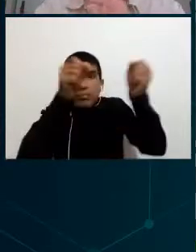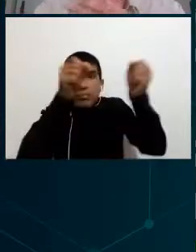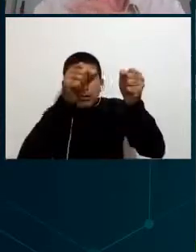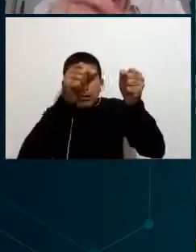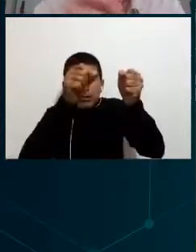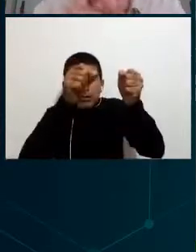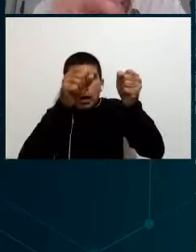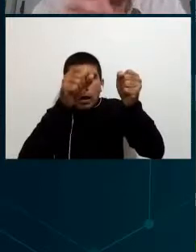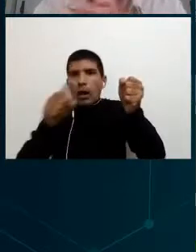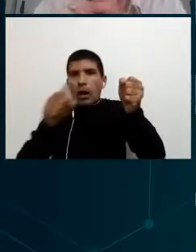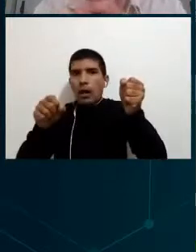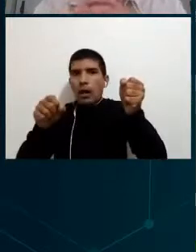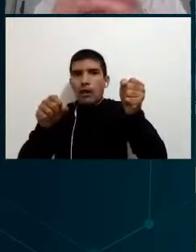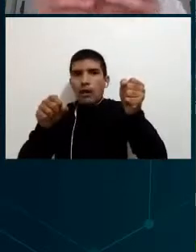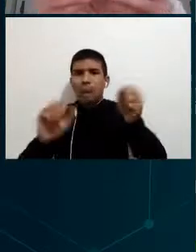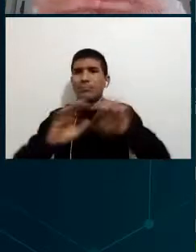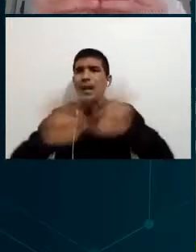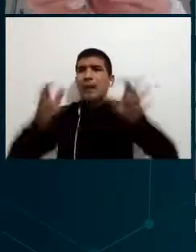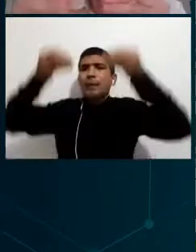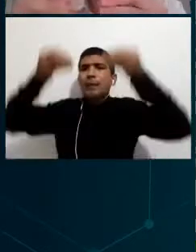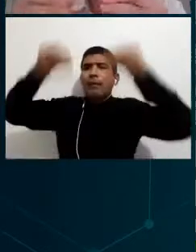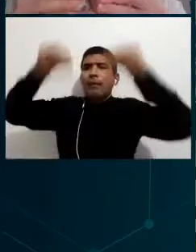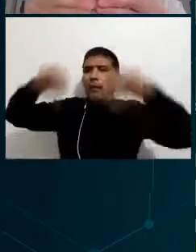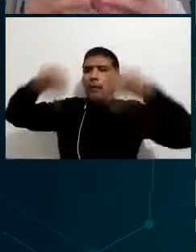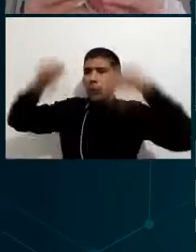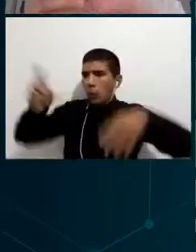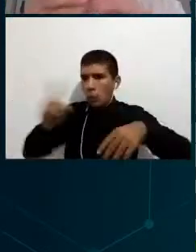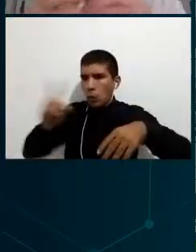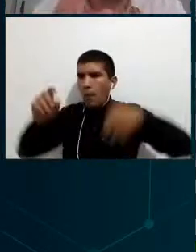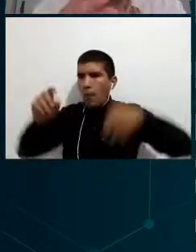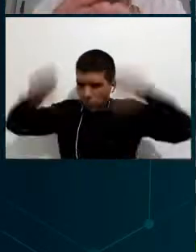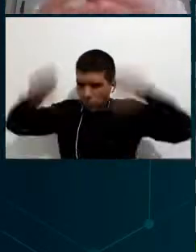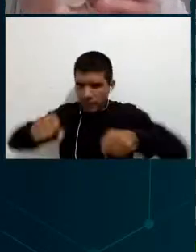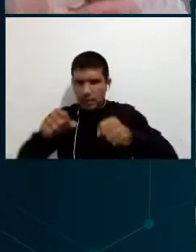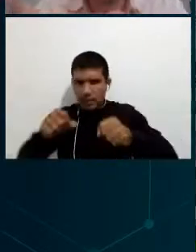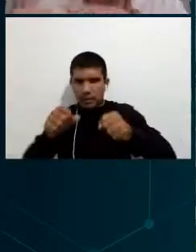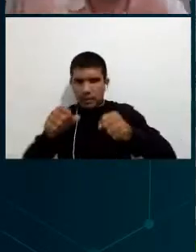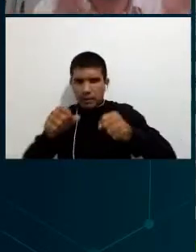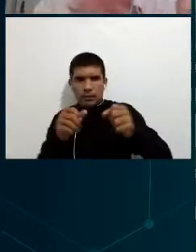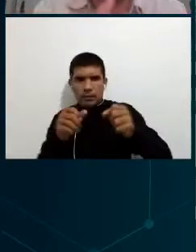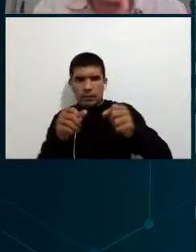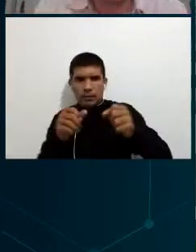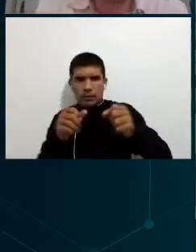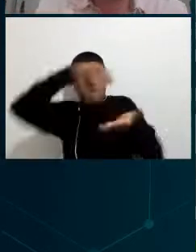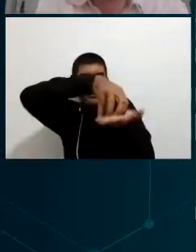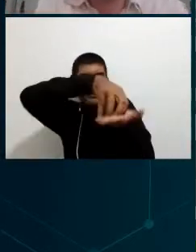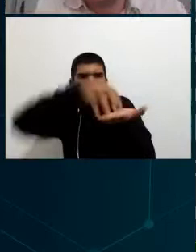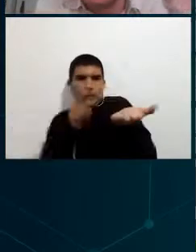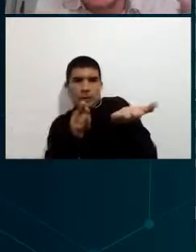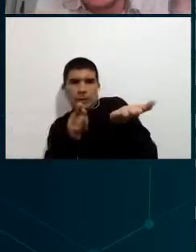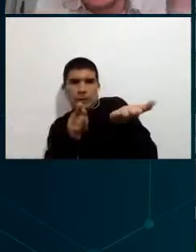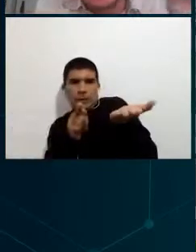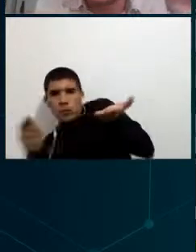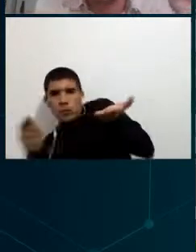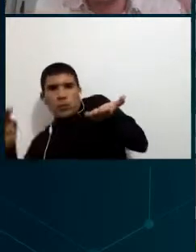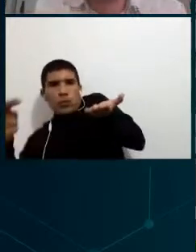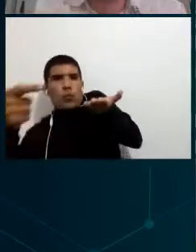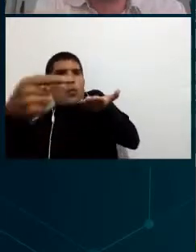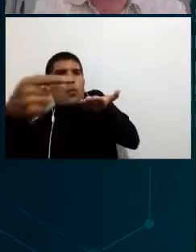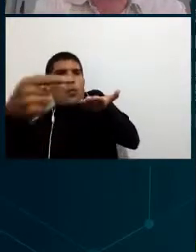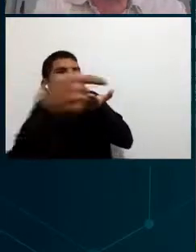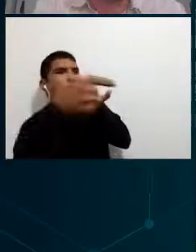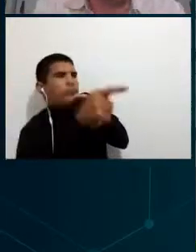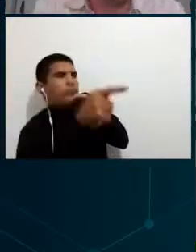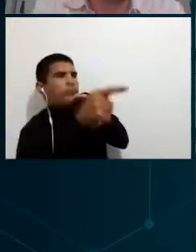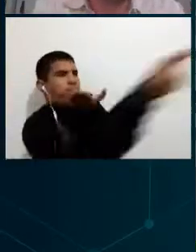bloquean. Entonces, esa fue una conclusión. Para los reenrutamientos tenemos unas dificultades que se presentan en los relés